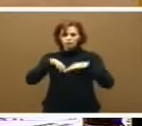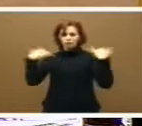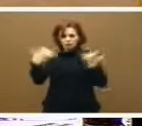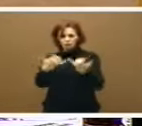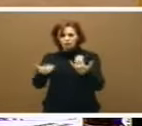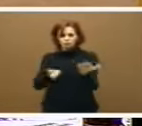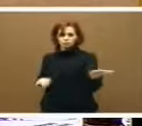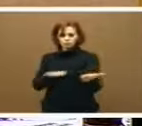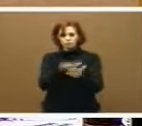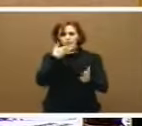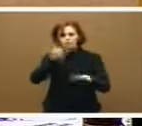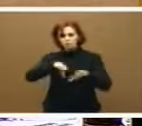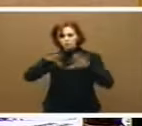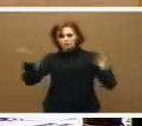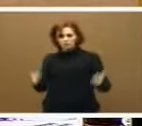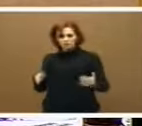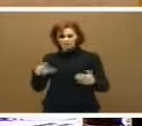efectuada por la Mesa de la Cámara.